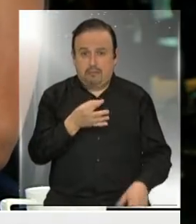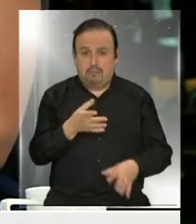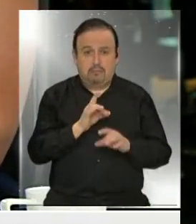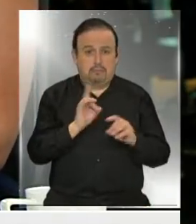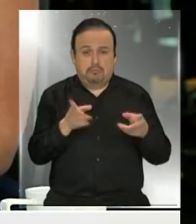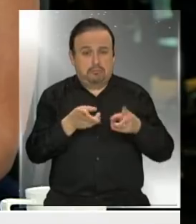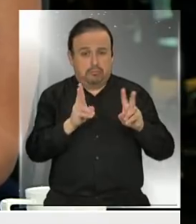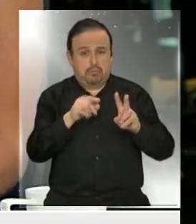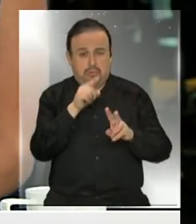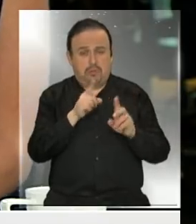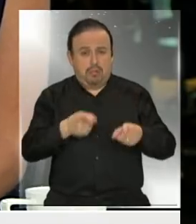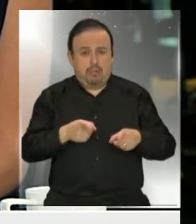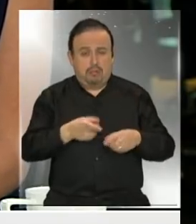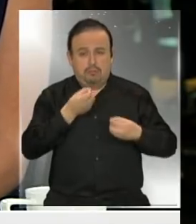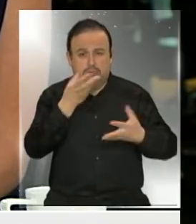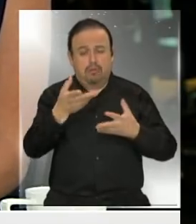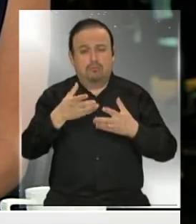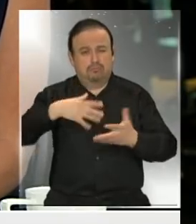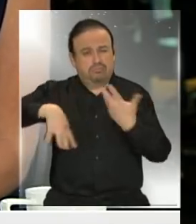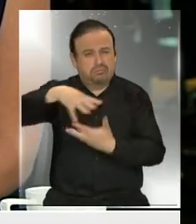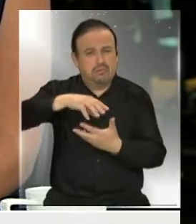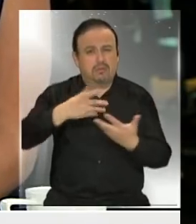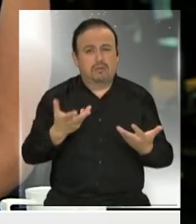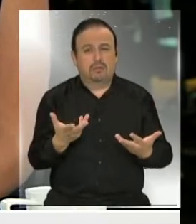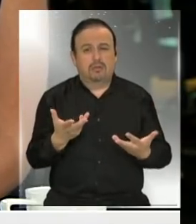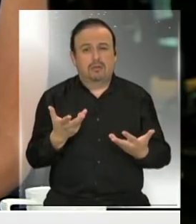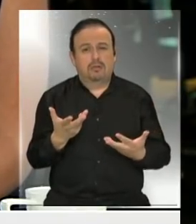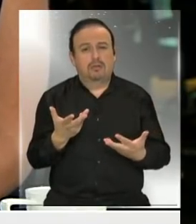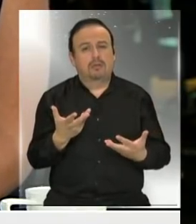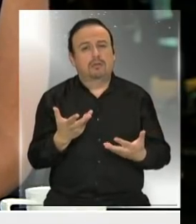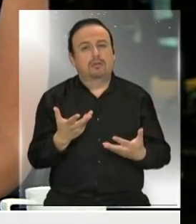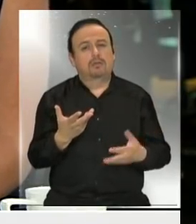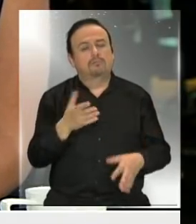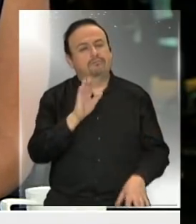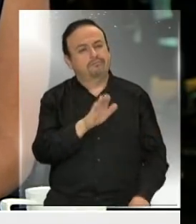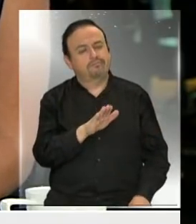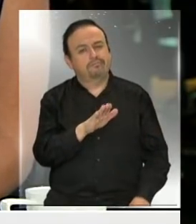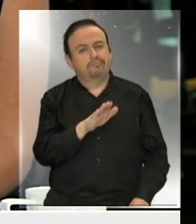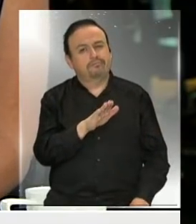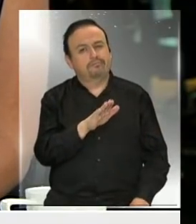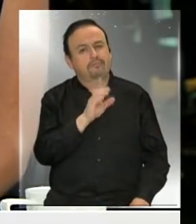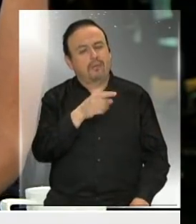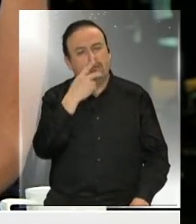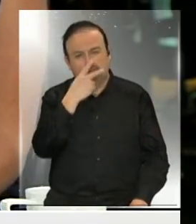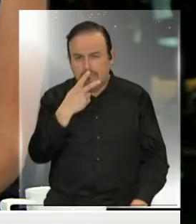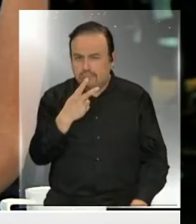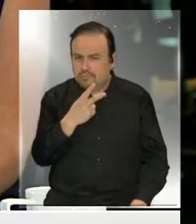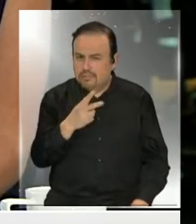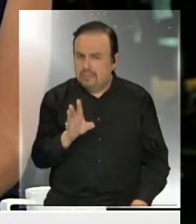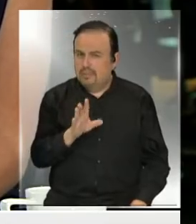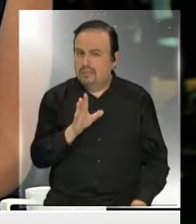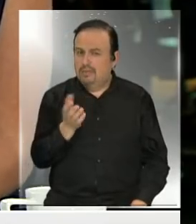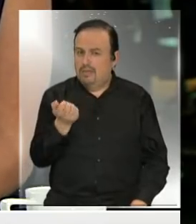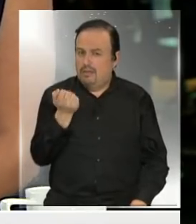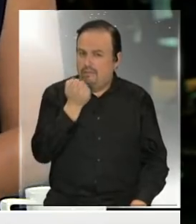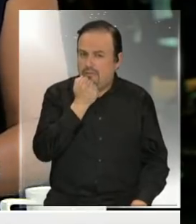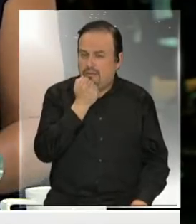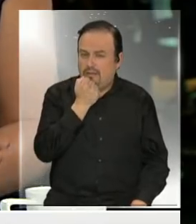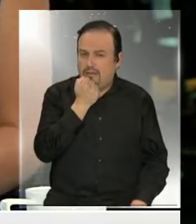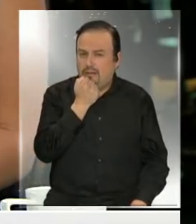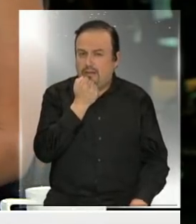legítimamente que tiene que ver con los hechos de violencia pero no es una mirada quizás equivocada el